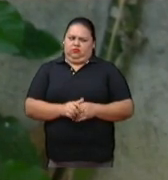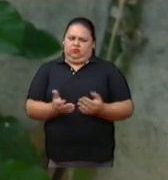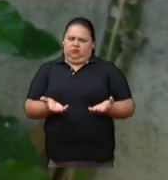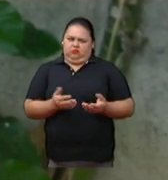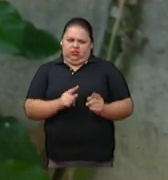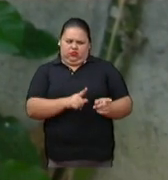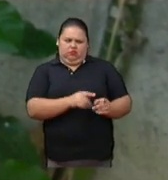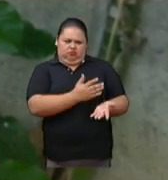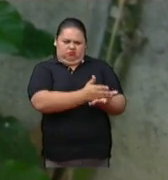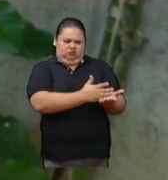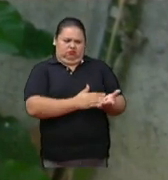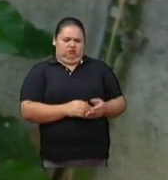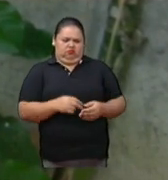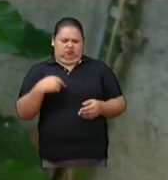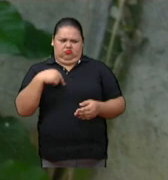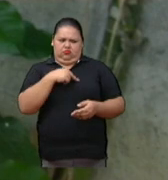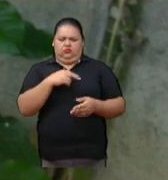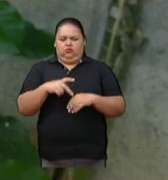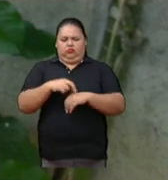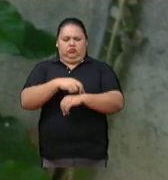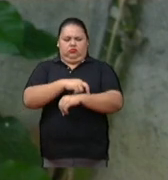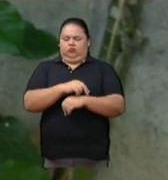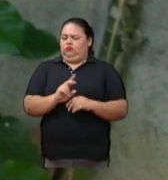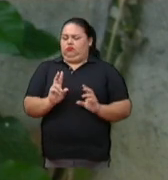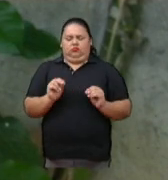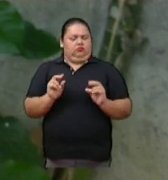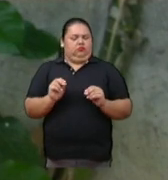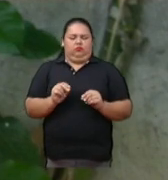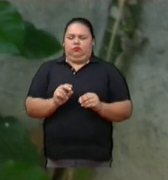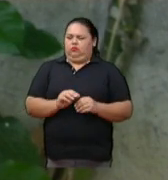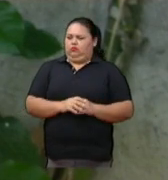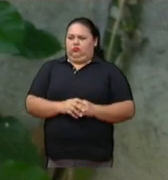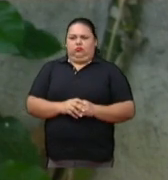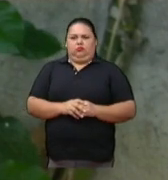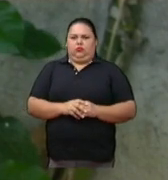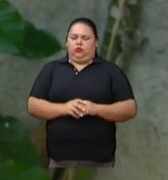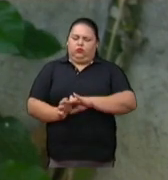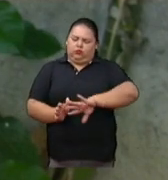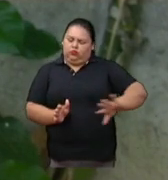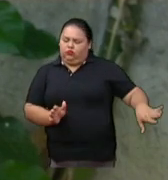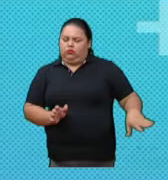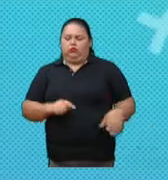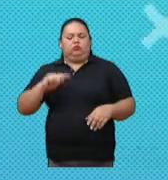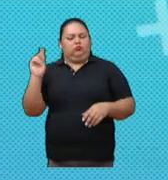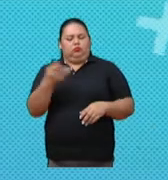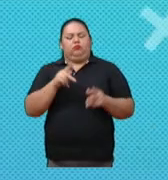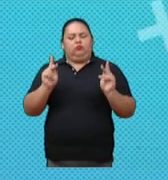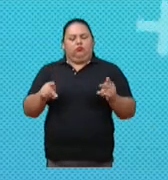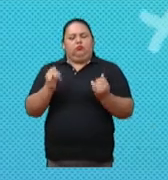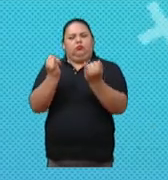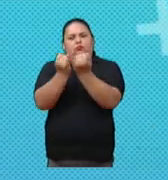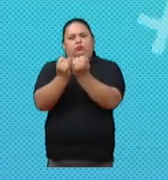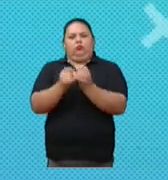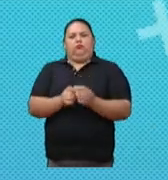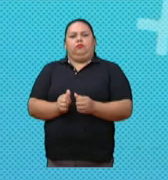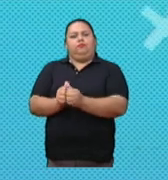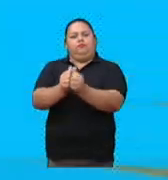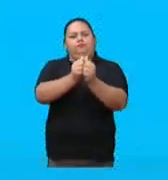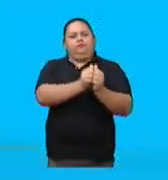fueran diferentes a nosotros que caminamos. Pero todos los seres humanos somos iguales.